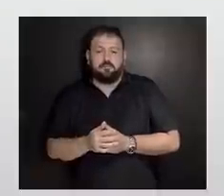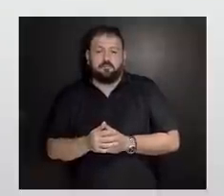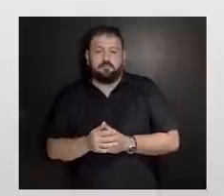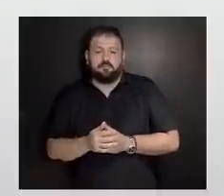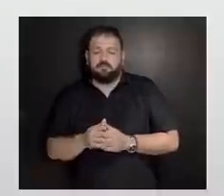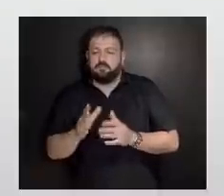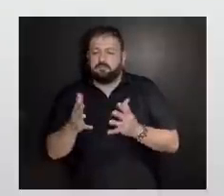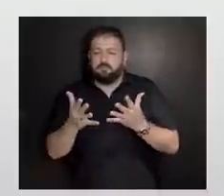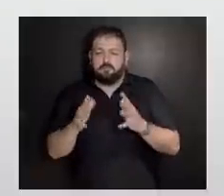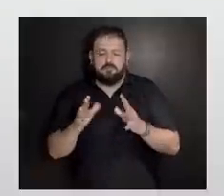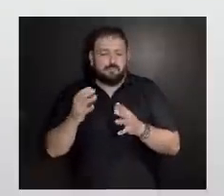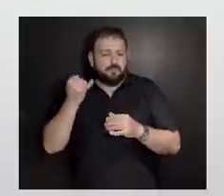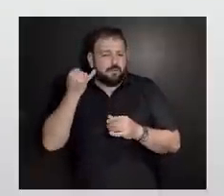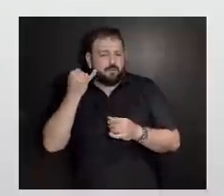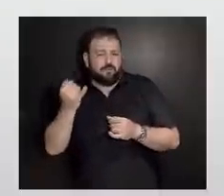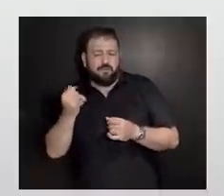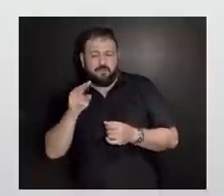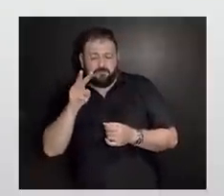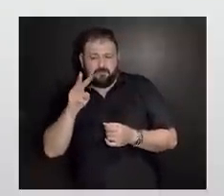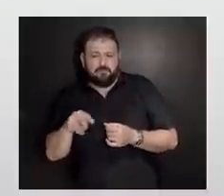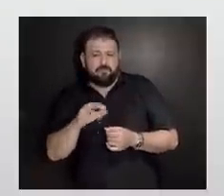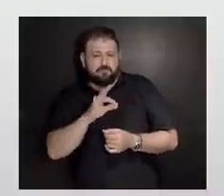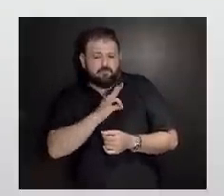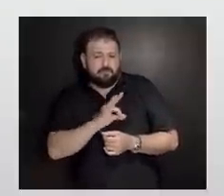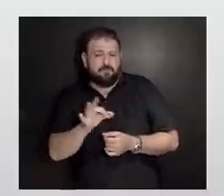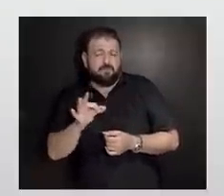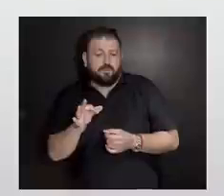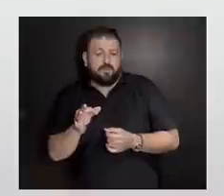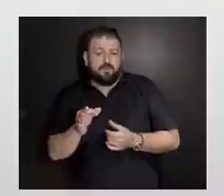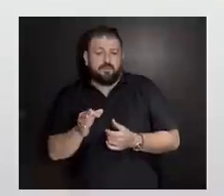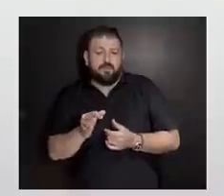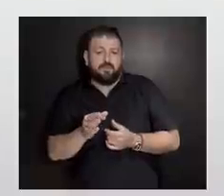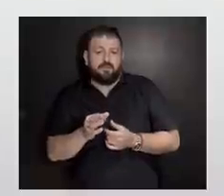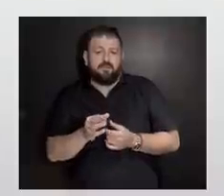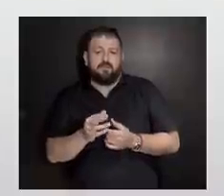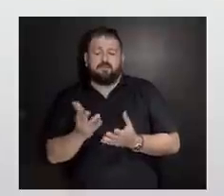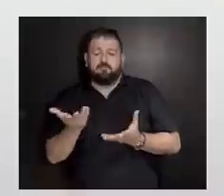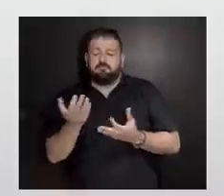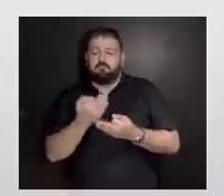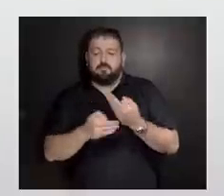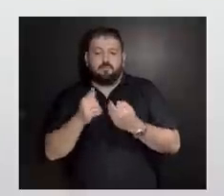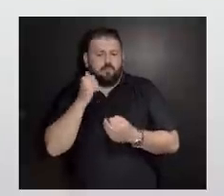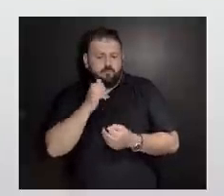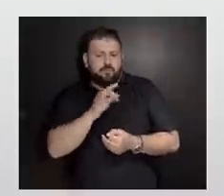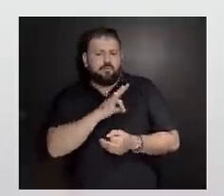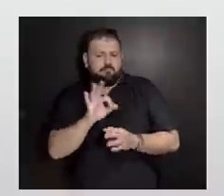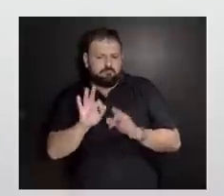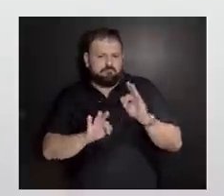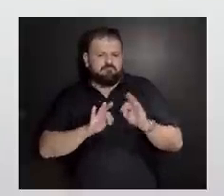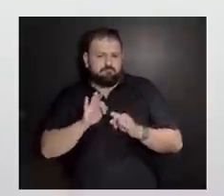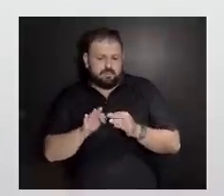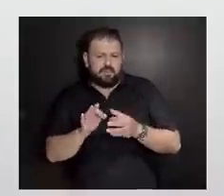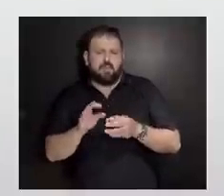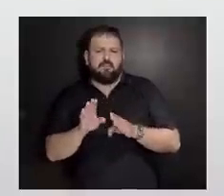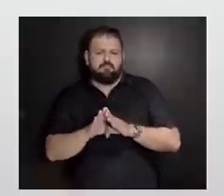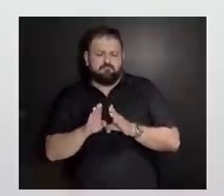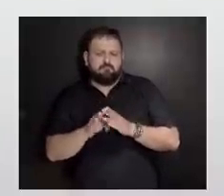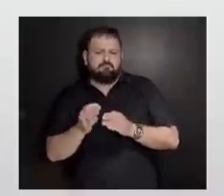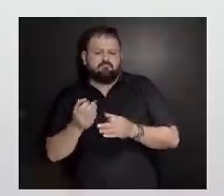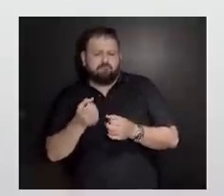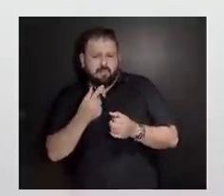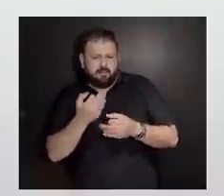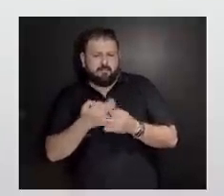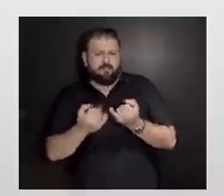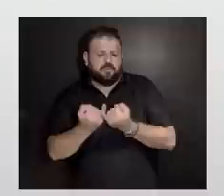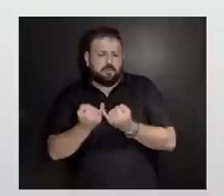lo ideal o en este caso lo real es que suele ser algo tratable, o sea, se puede tratar de manera oportuna y